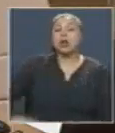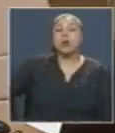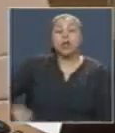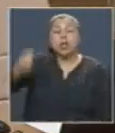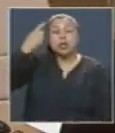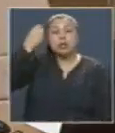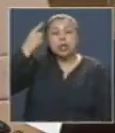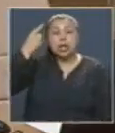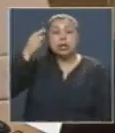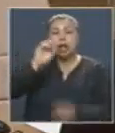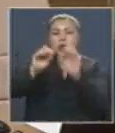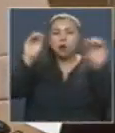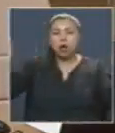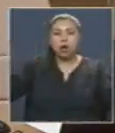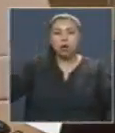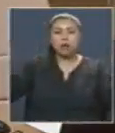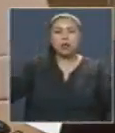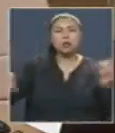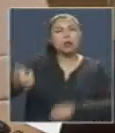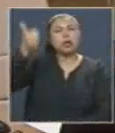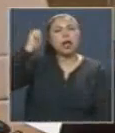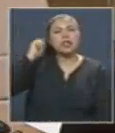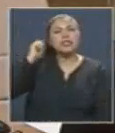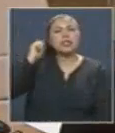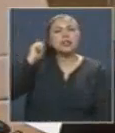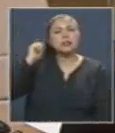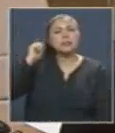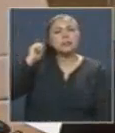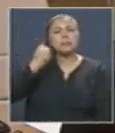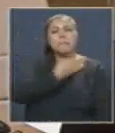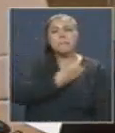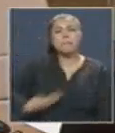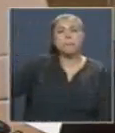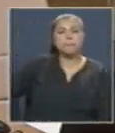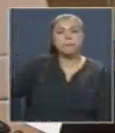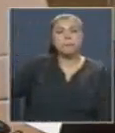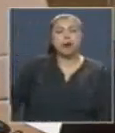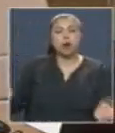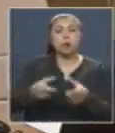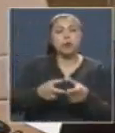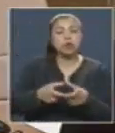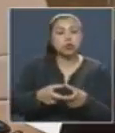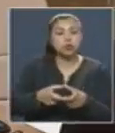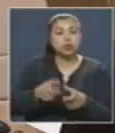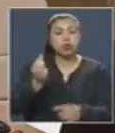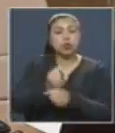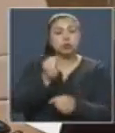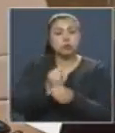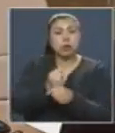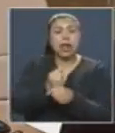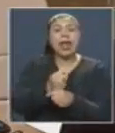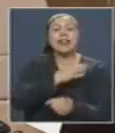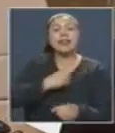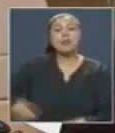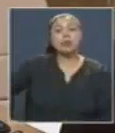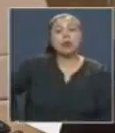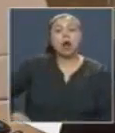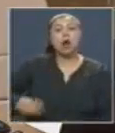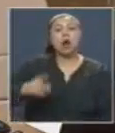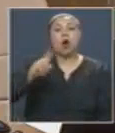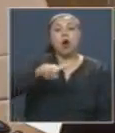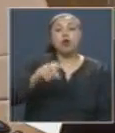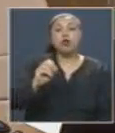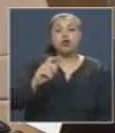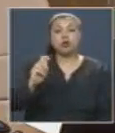señal que se entregó ayer por parte del presidente de la Comisión de Trabajo, el diputado Raúl